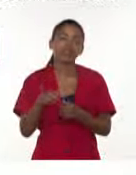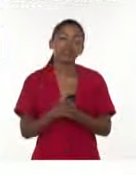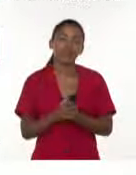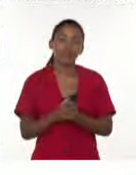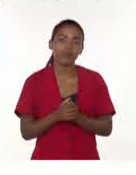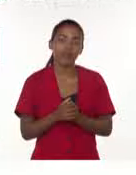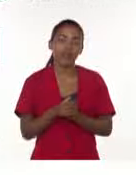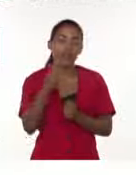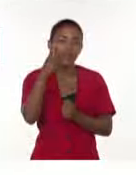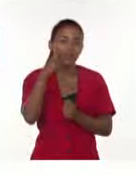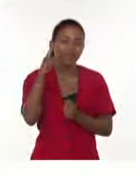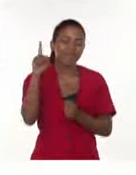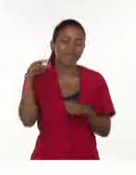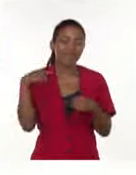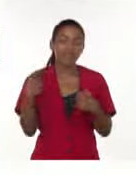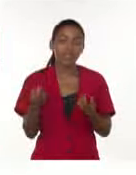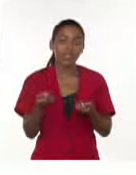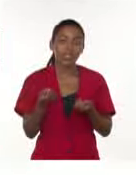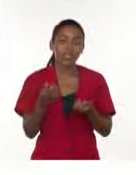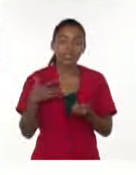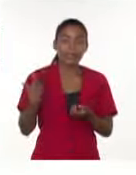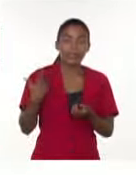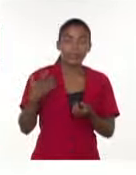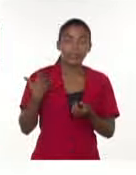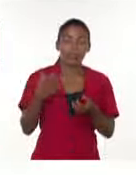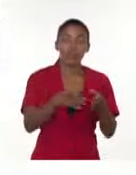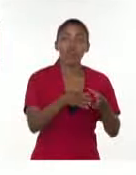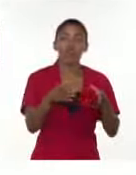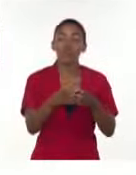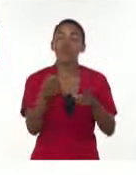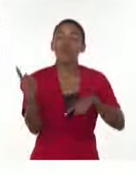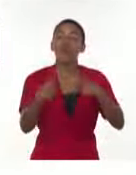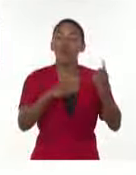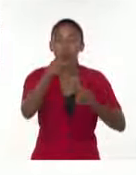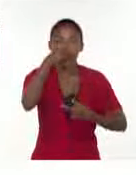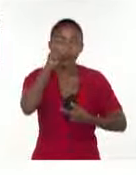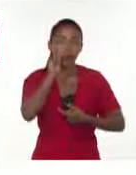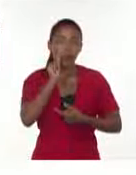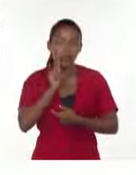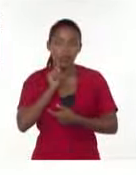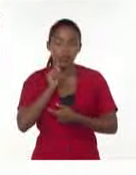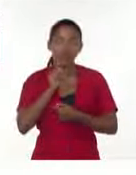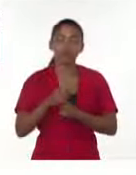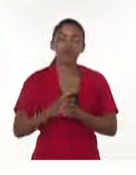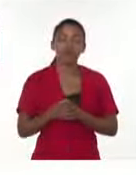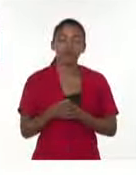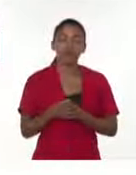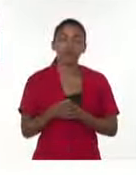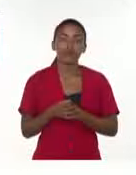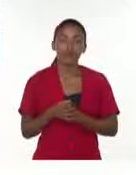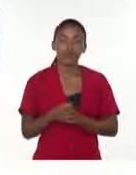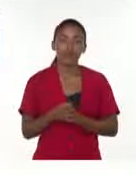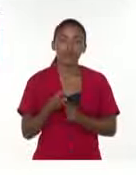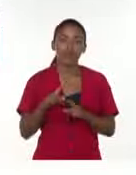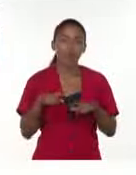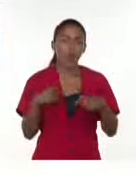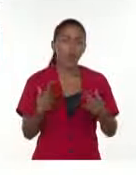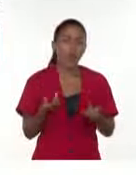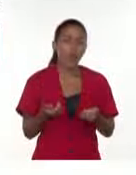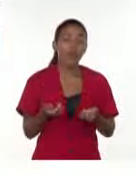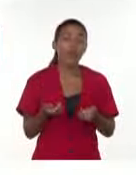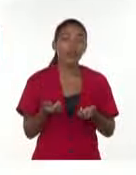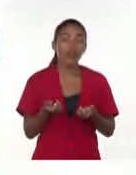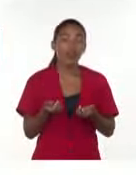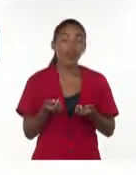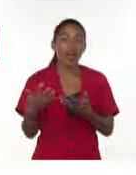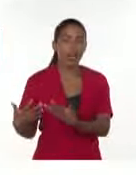UPEC denunció la campaña de acoso y manipulación comunicacional contra la República Bolivariana de Venezuela, con la complicidad del gobierno de